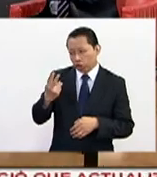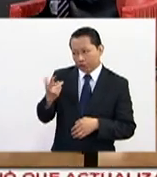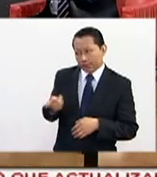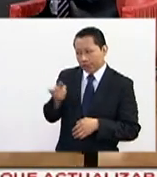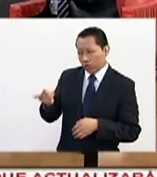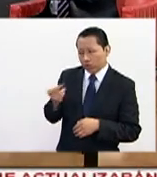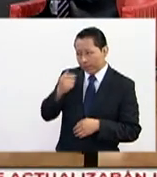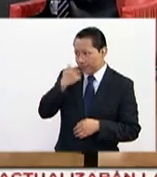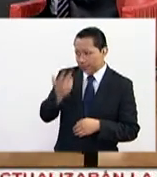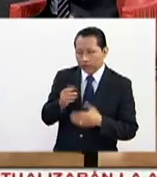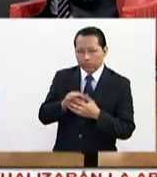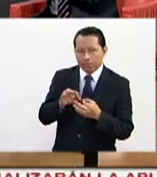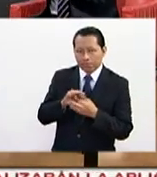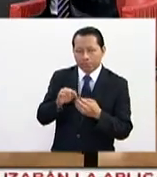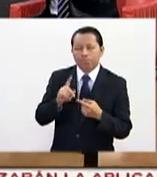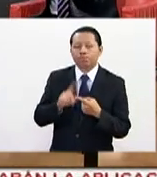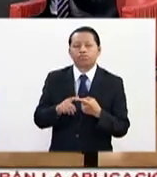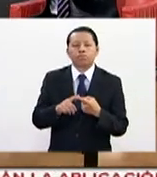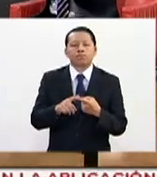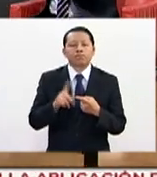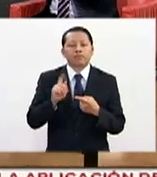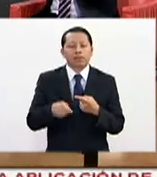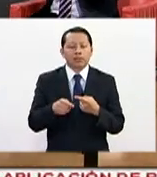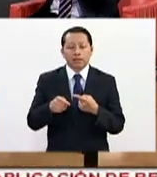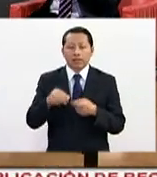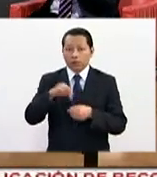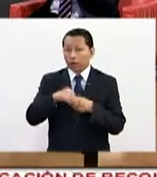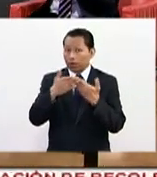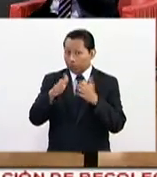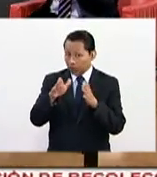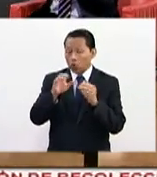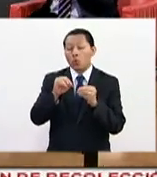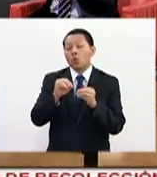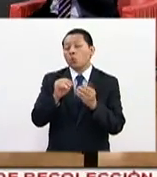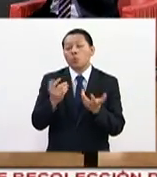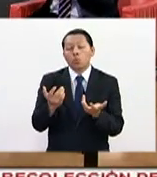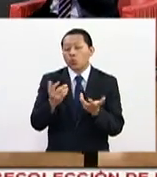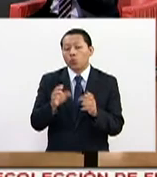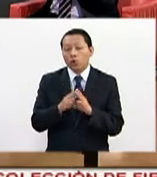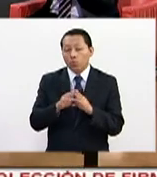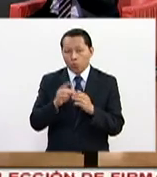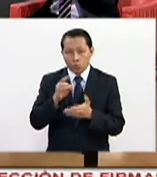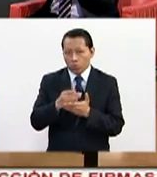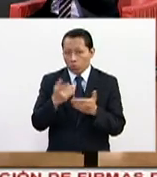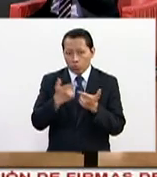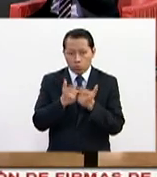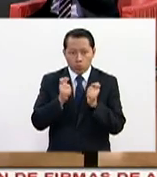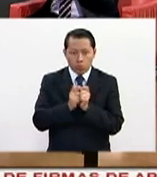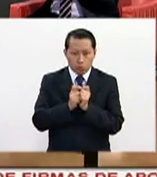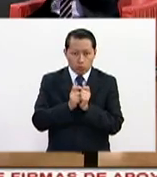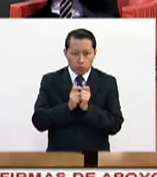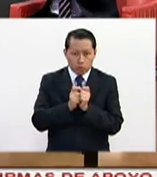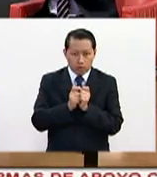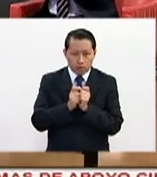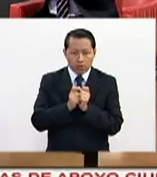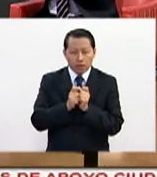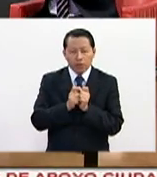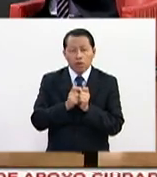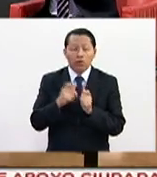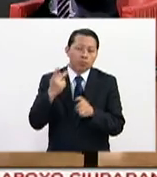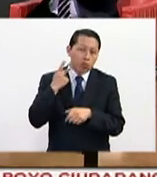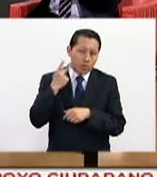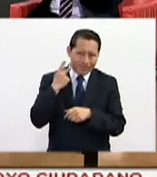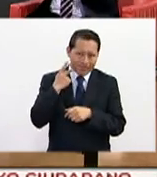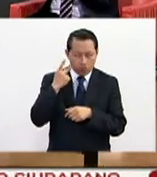hacerte. ¿Esta elección va a ser abierta o solo va a formar parte del partido, del buró político